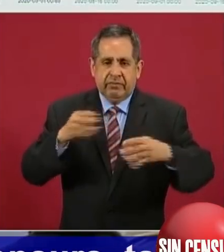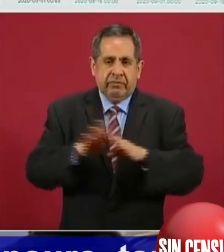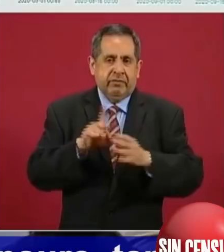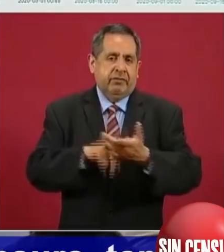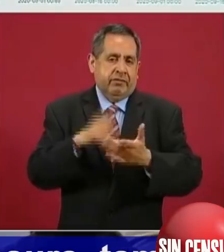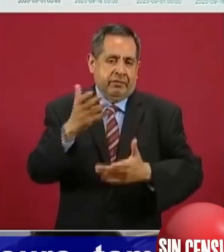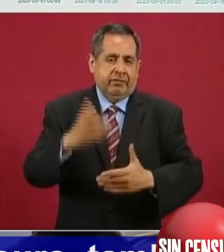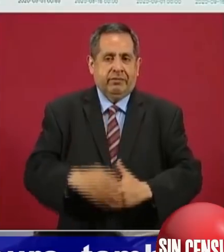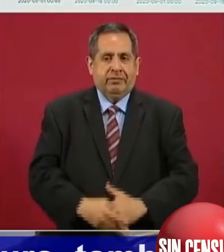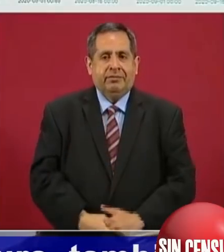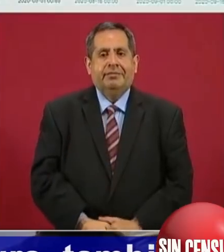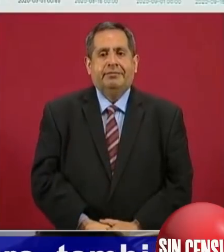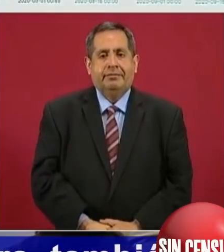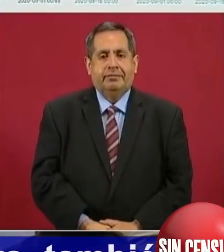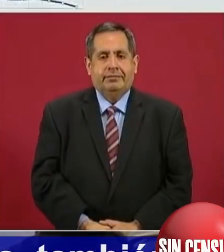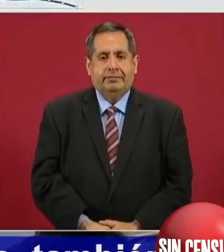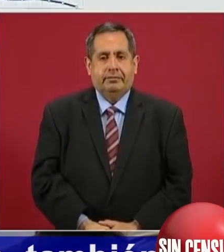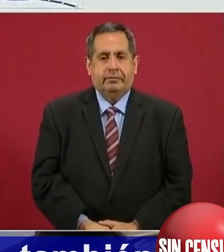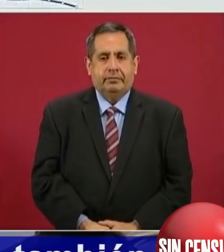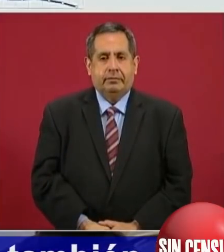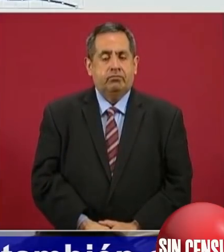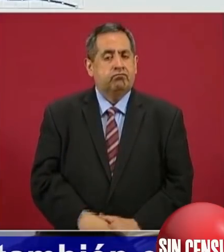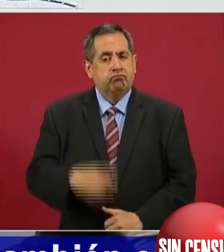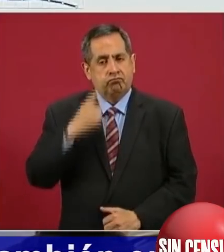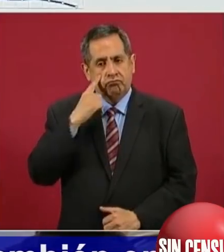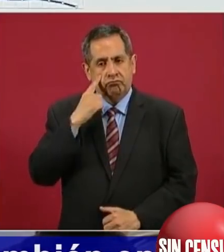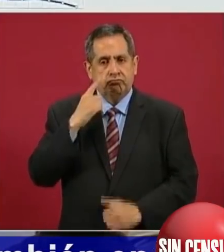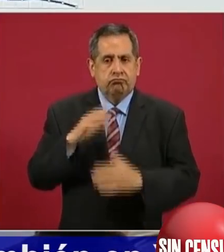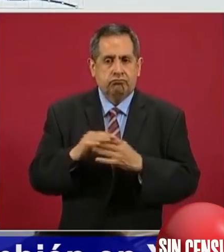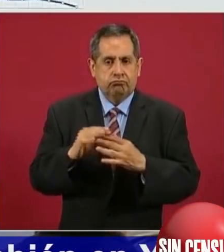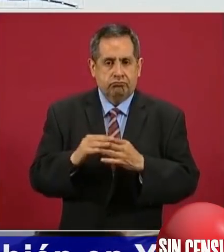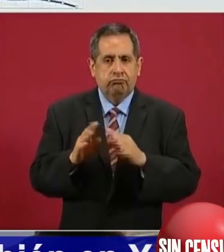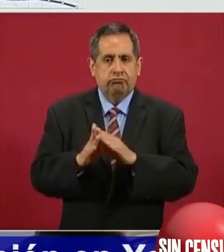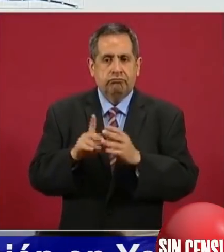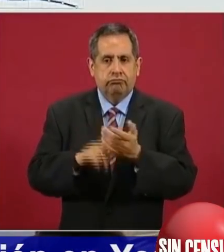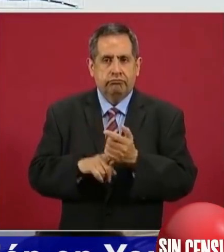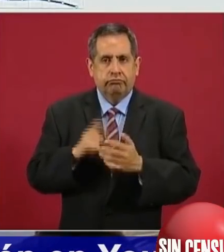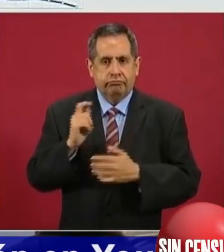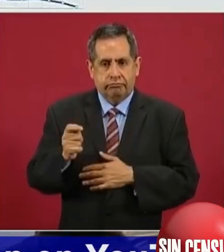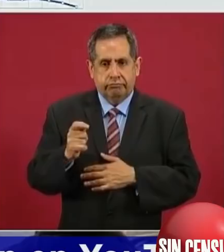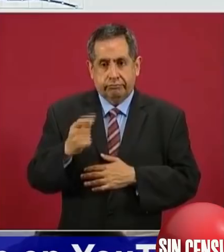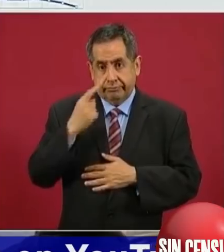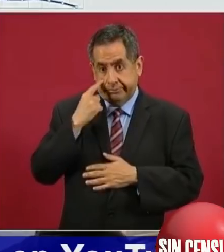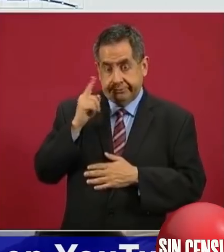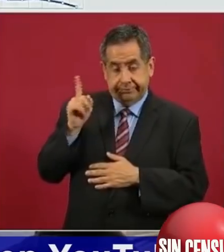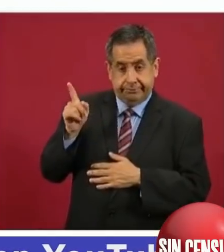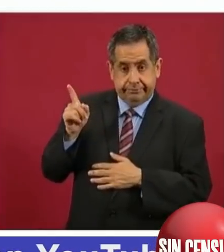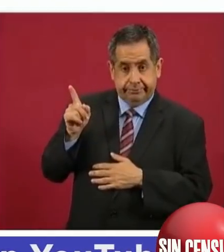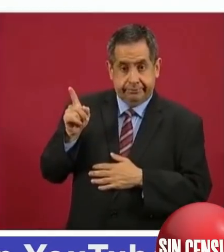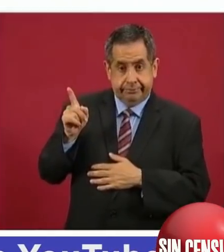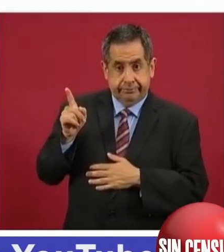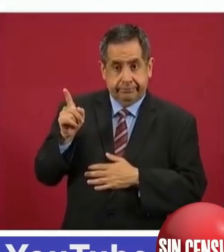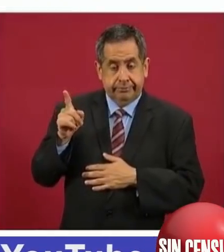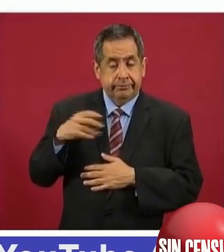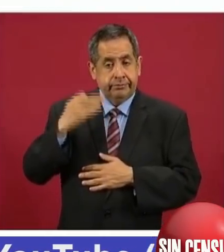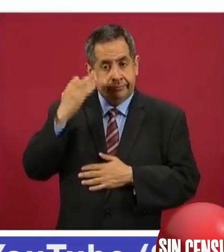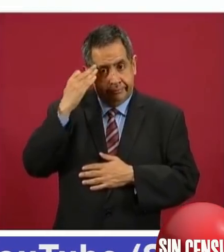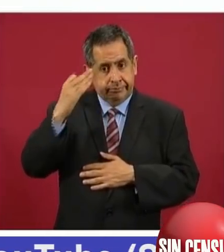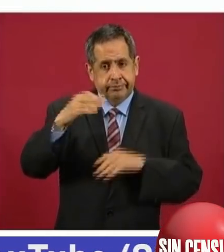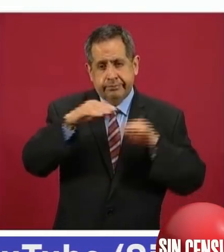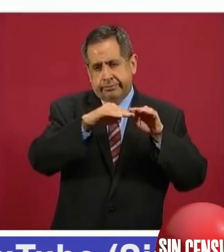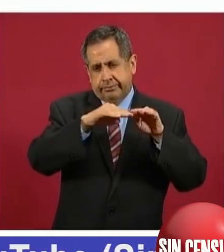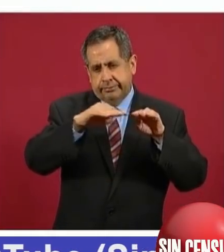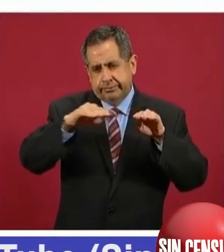Sin embargo, si me regresa tantito a la anterior, lo que quiero mostrar es que aquí lo que tenemos es un periodo de meseta,